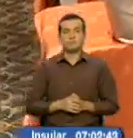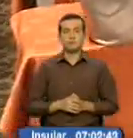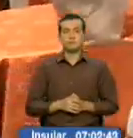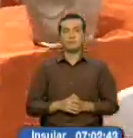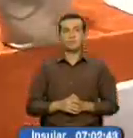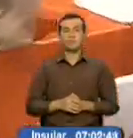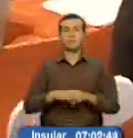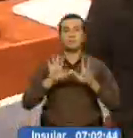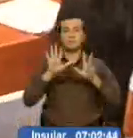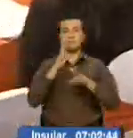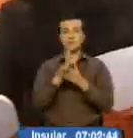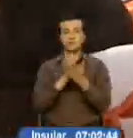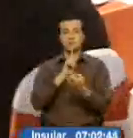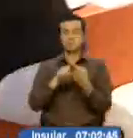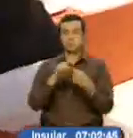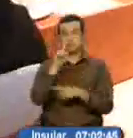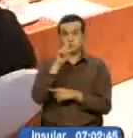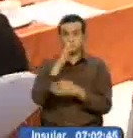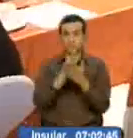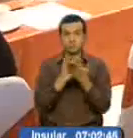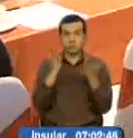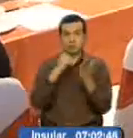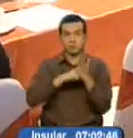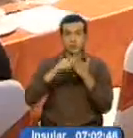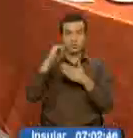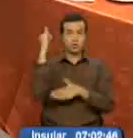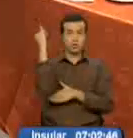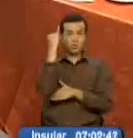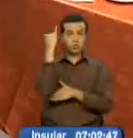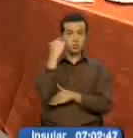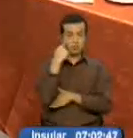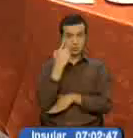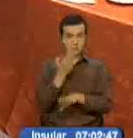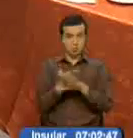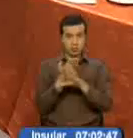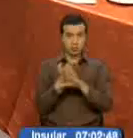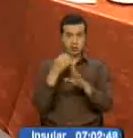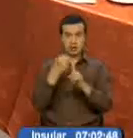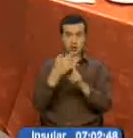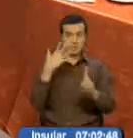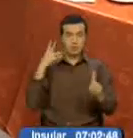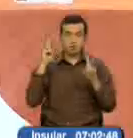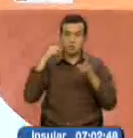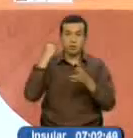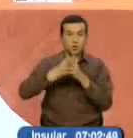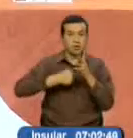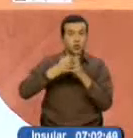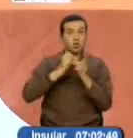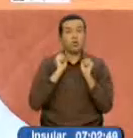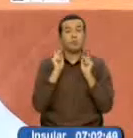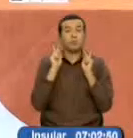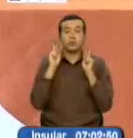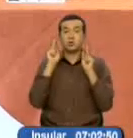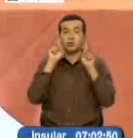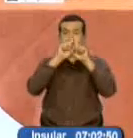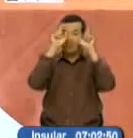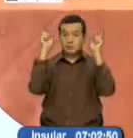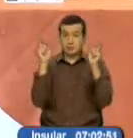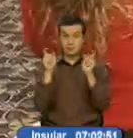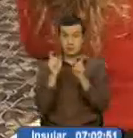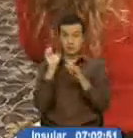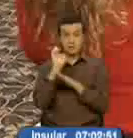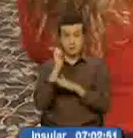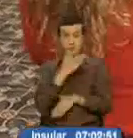Desde las 8:30 hasta las 13:30, el Ministerio de Industria presenta el Foro Impacto, Retos y Oportunidades de las MIPYMES en el